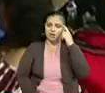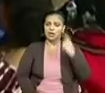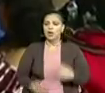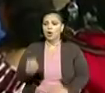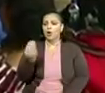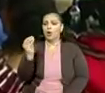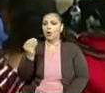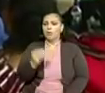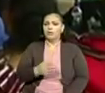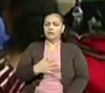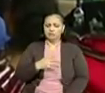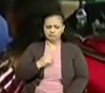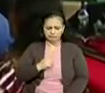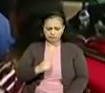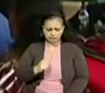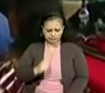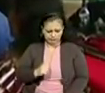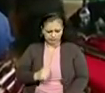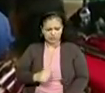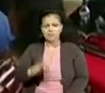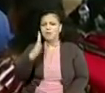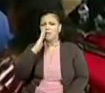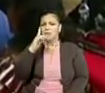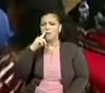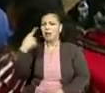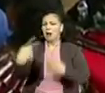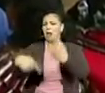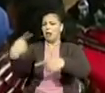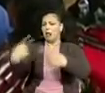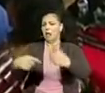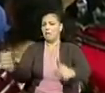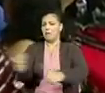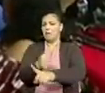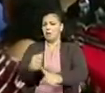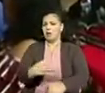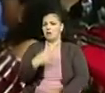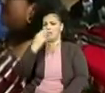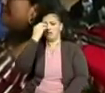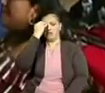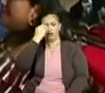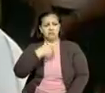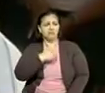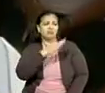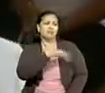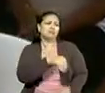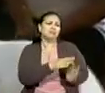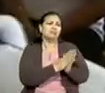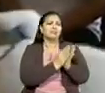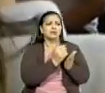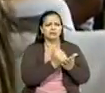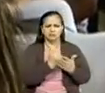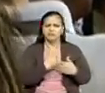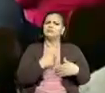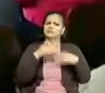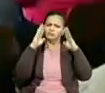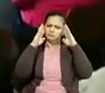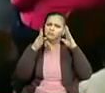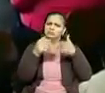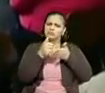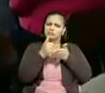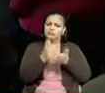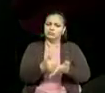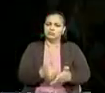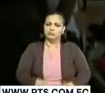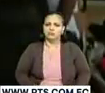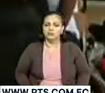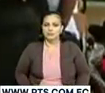a cualquier situación de violencia, darnos a conocer y así nosotros poder gestionar. También les dan a conocer sobre las